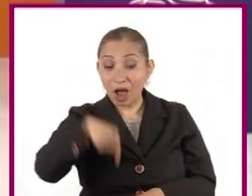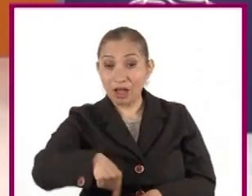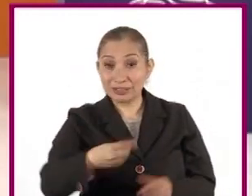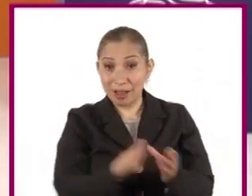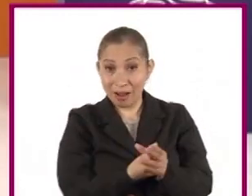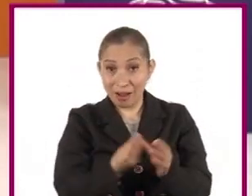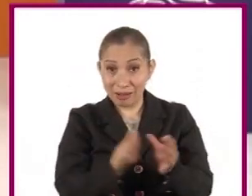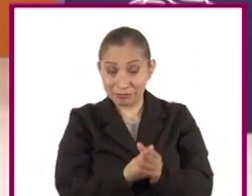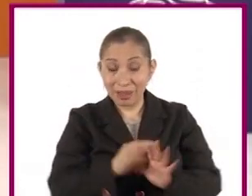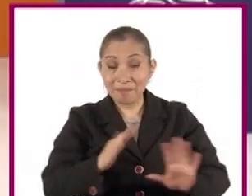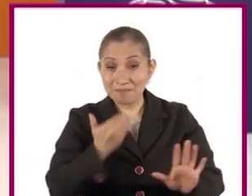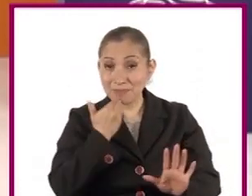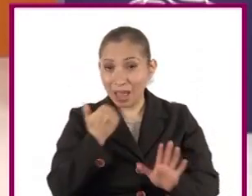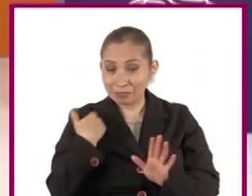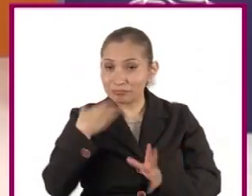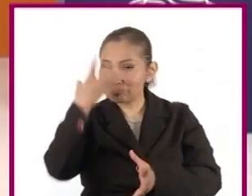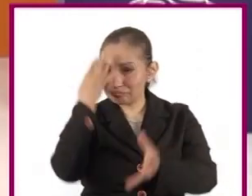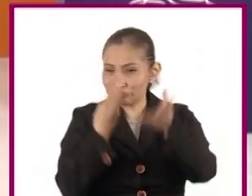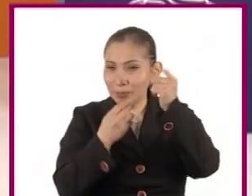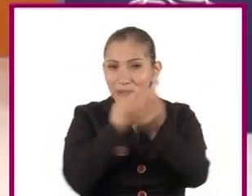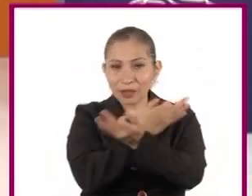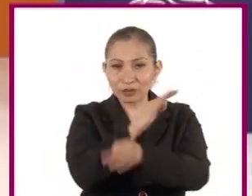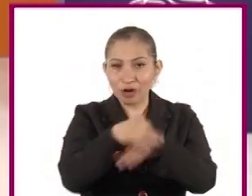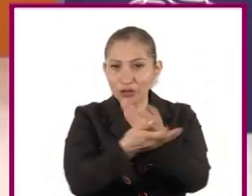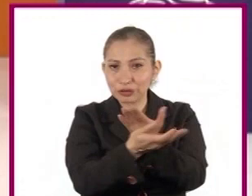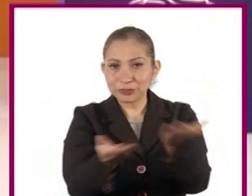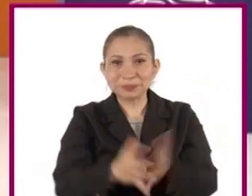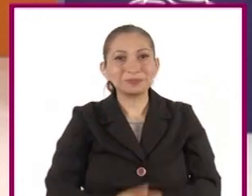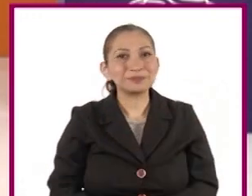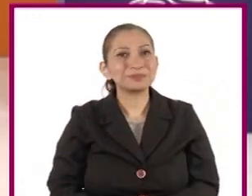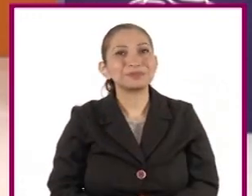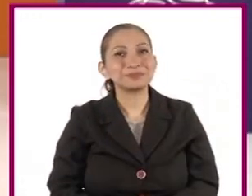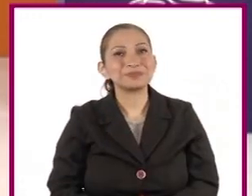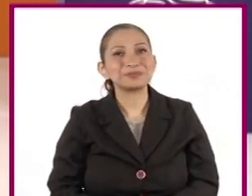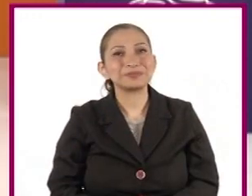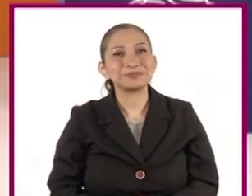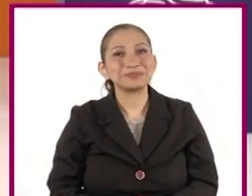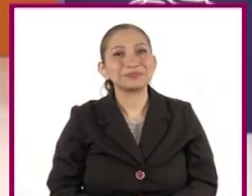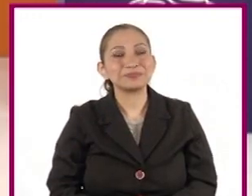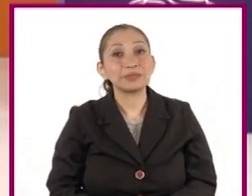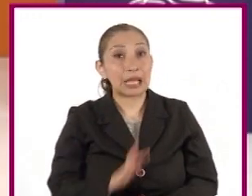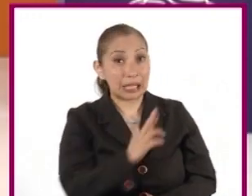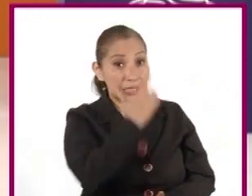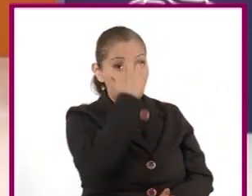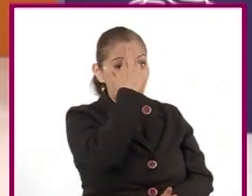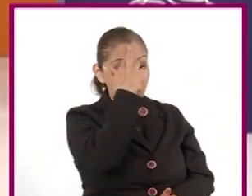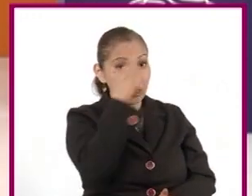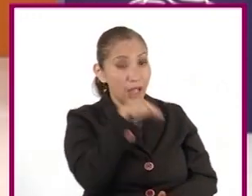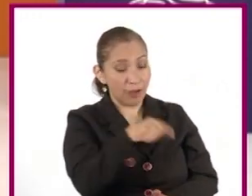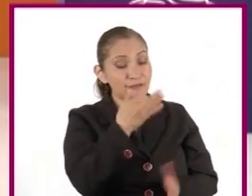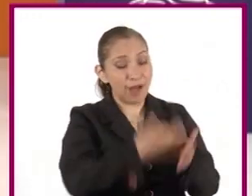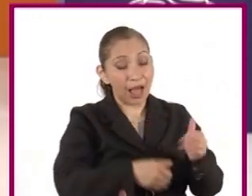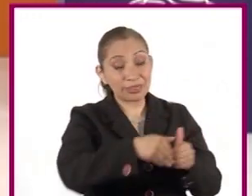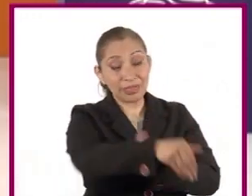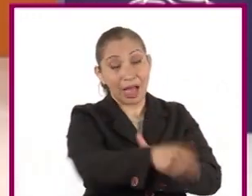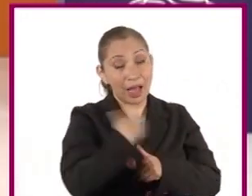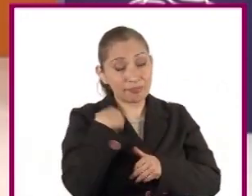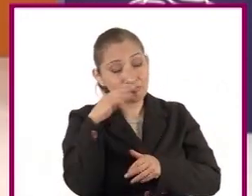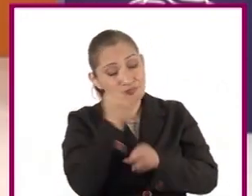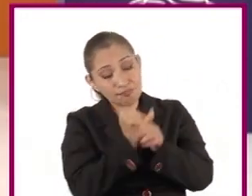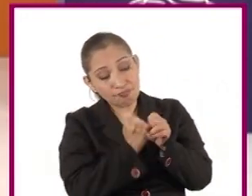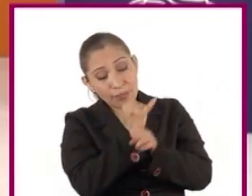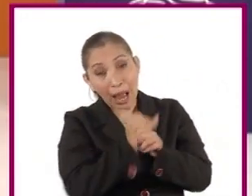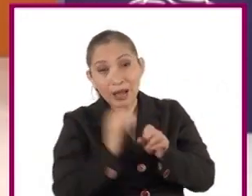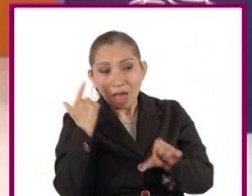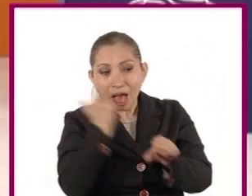hoy haya sido de mucho aprendizaje para todas y todos. Recuerden que aún nos queda mucho por explorar y